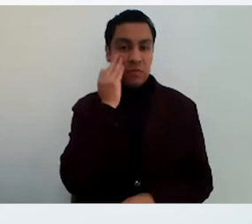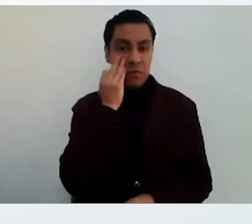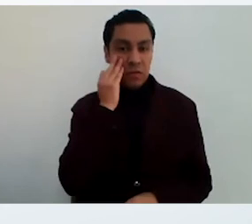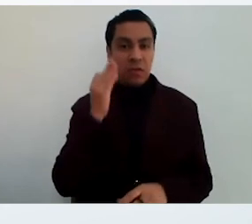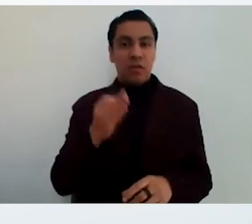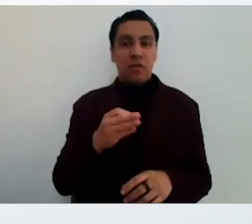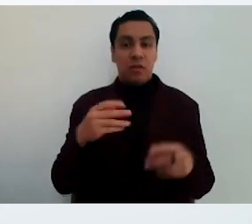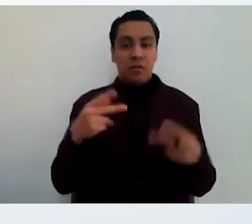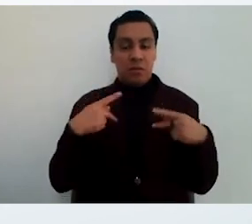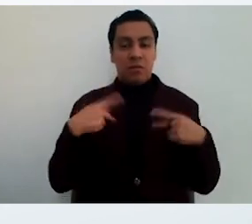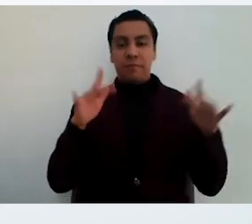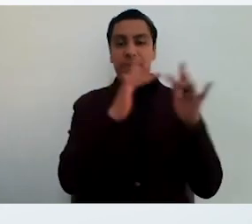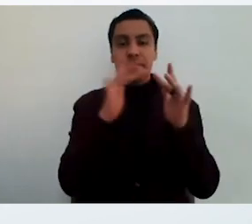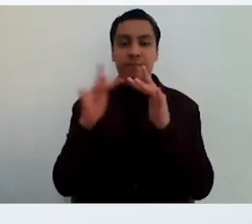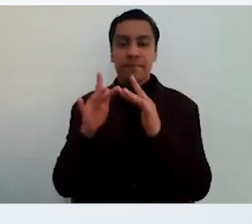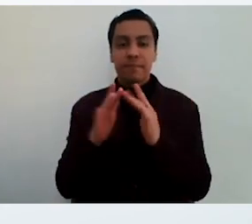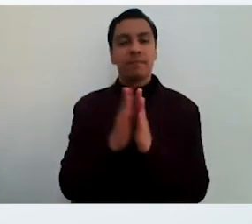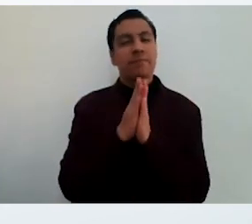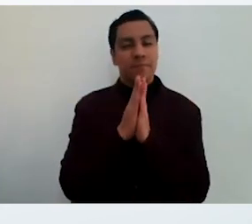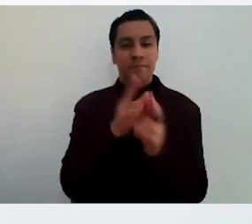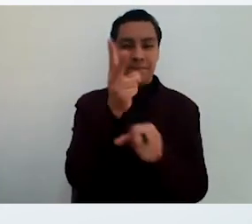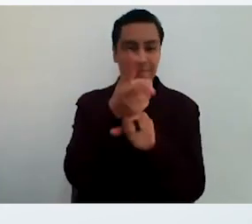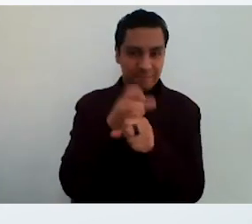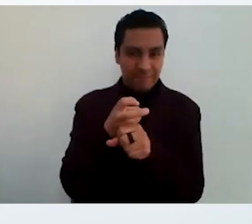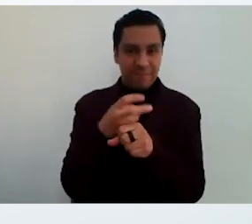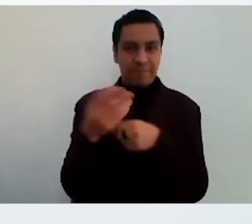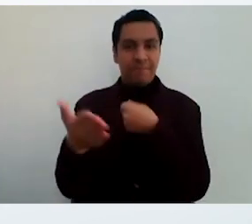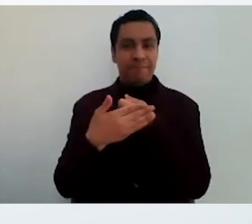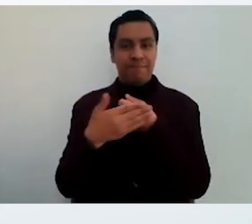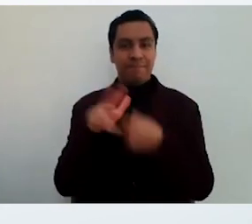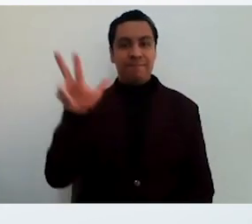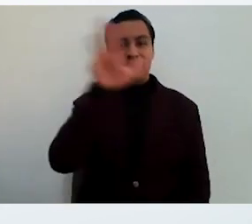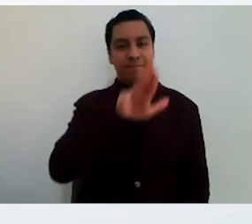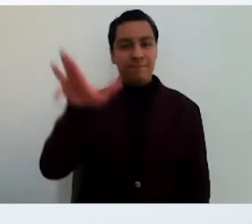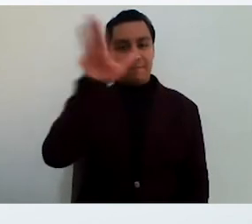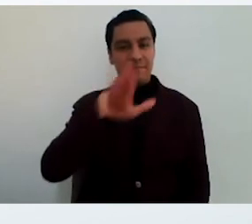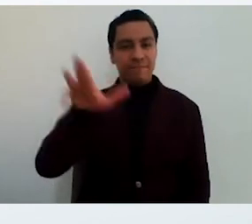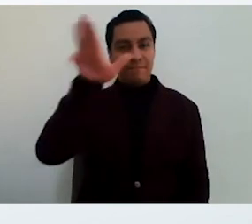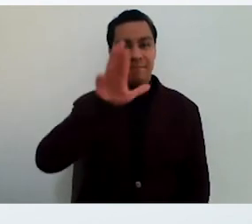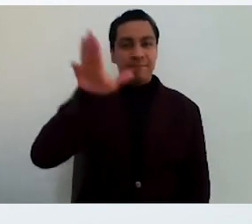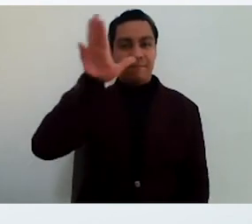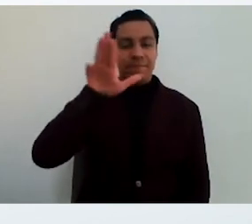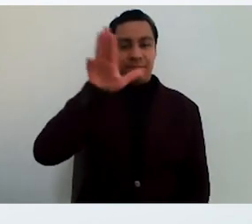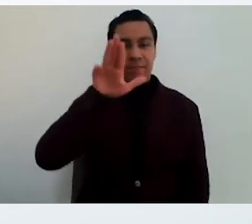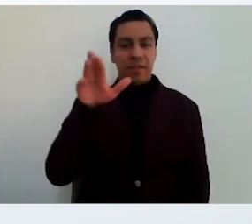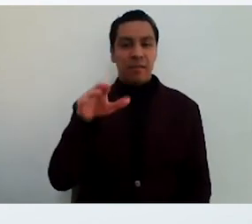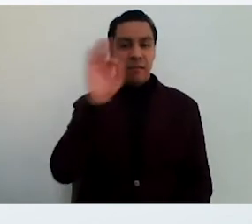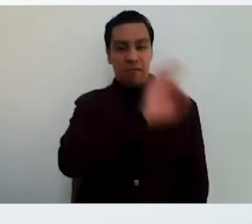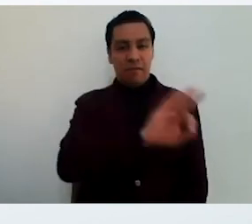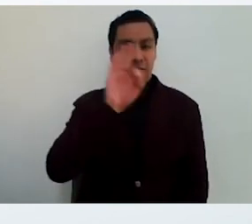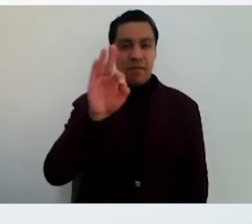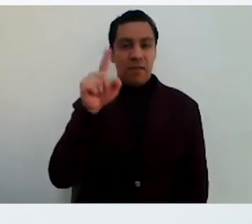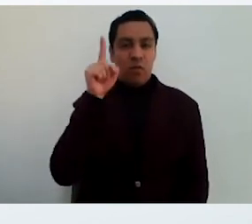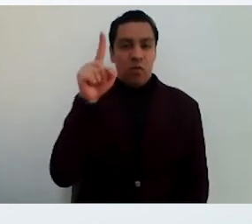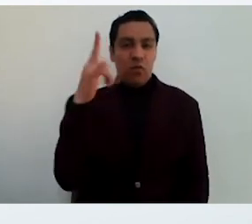terminar, que invitarlos para la próxima sesión de hoy en 8 días, el miércoles 1 de julio, la